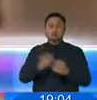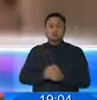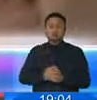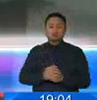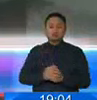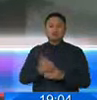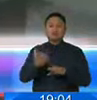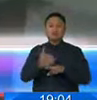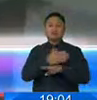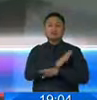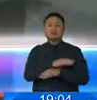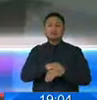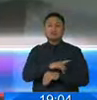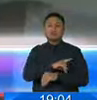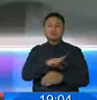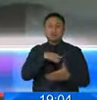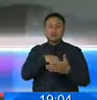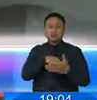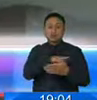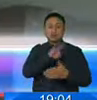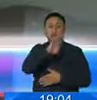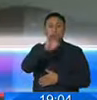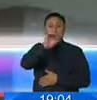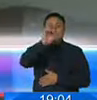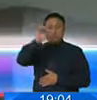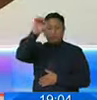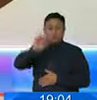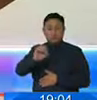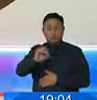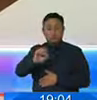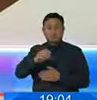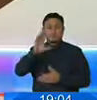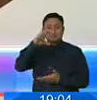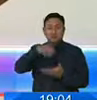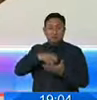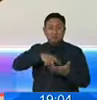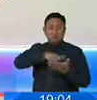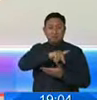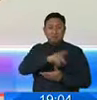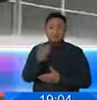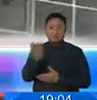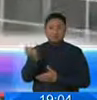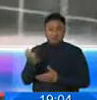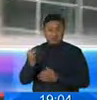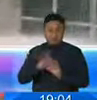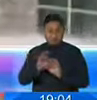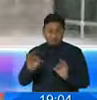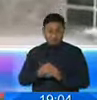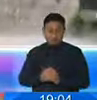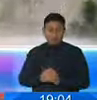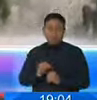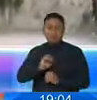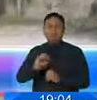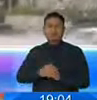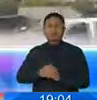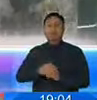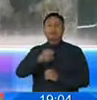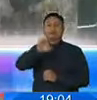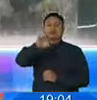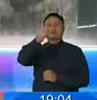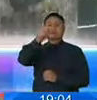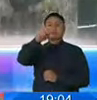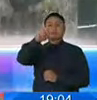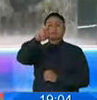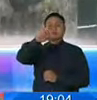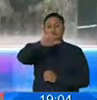los estudios para evitar la eliminación del 40% de la contribución del Estado a las pensiones jubilares, así como el permitir que Richard Espinosa, en calidad